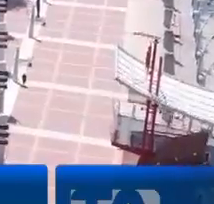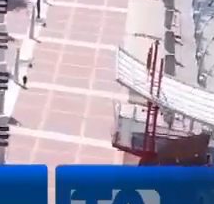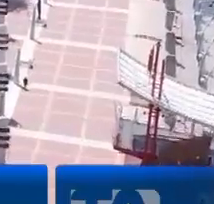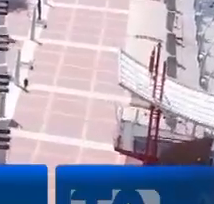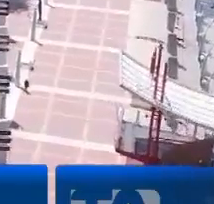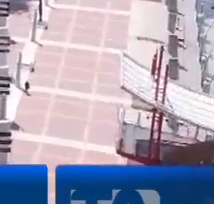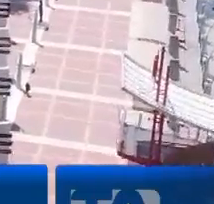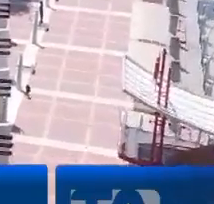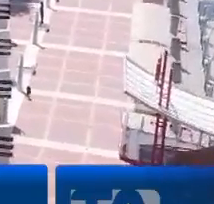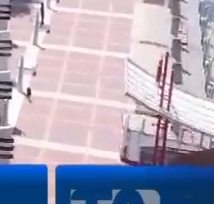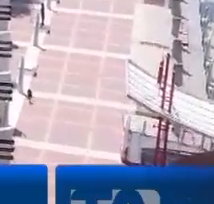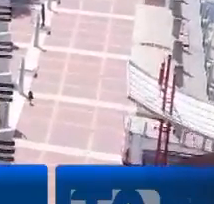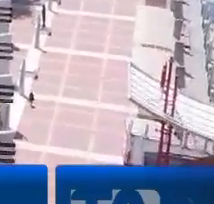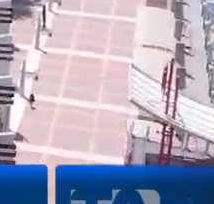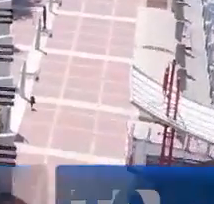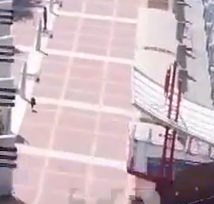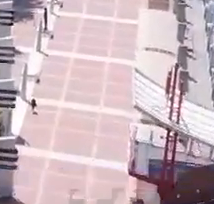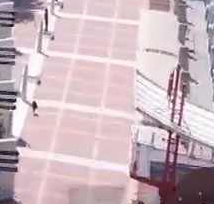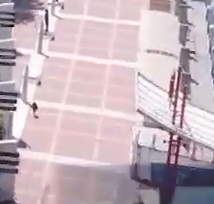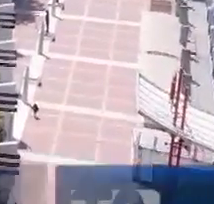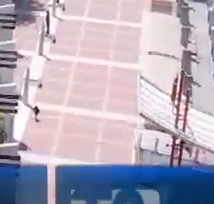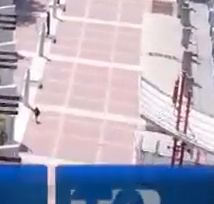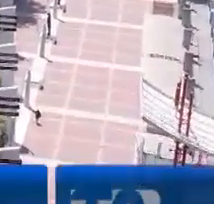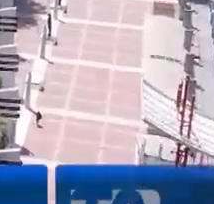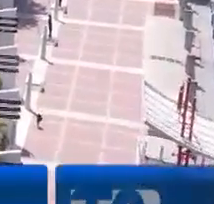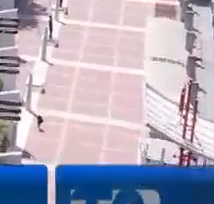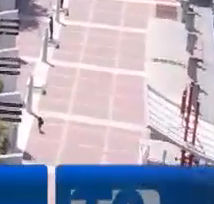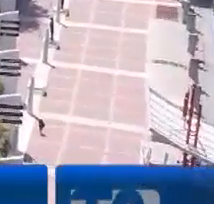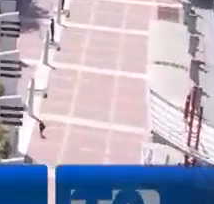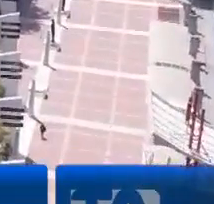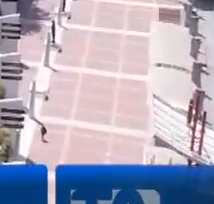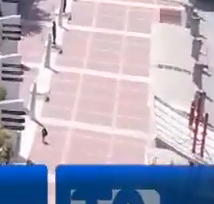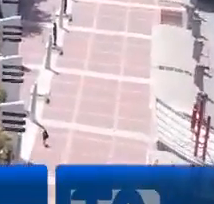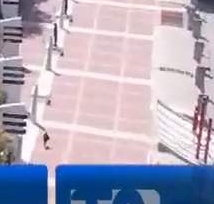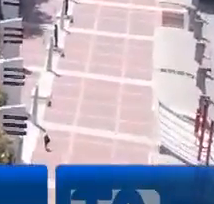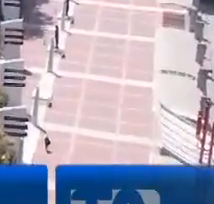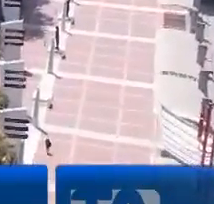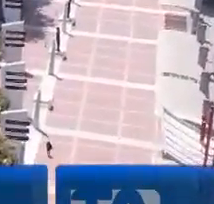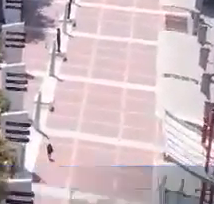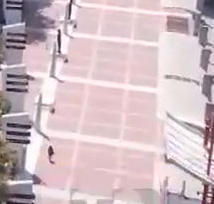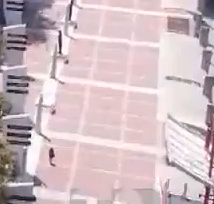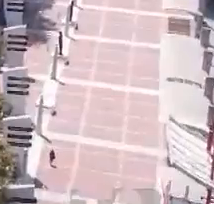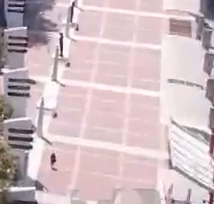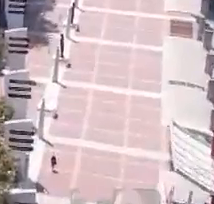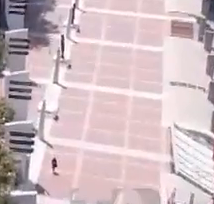Elena, 98.7 en El Oro y la 100.1 FM en la ciudad de Cuenca.